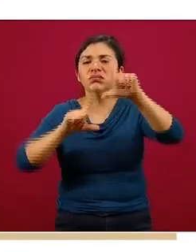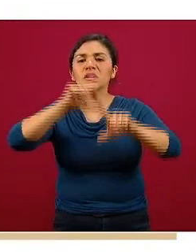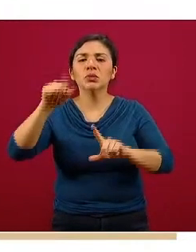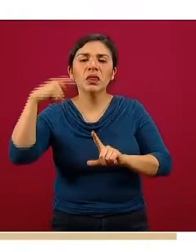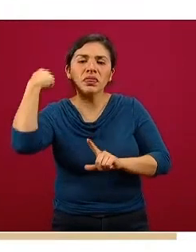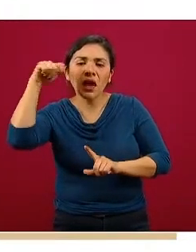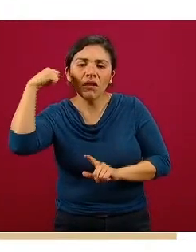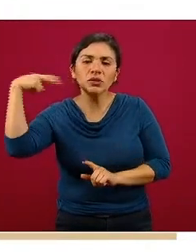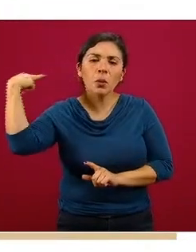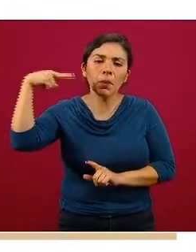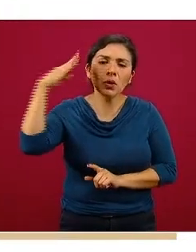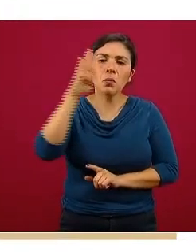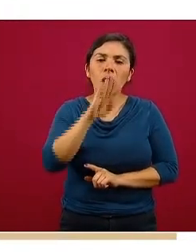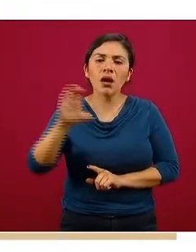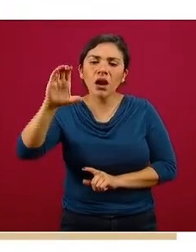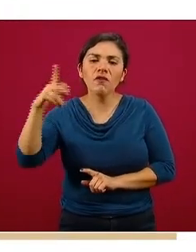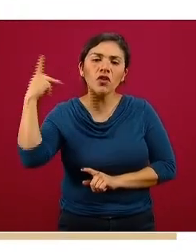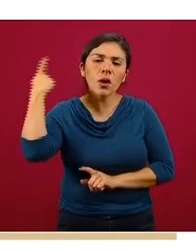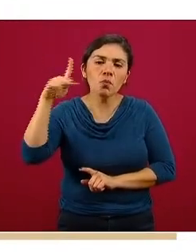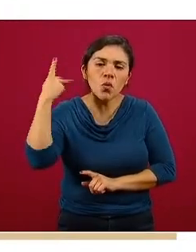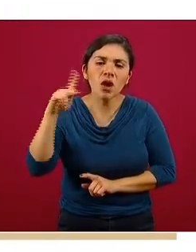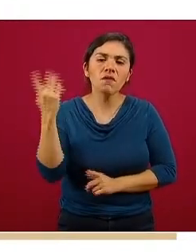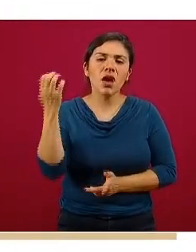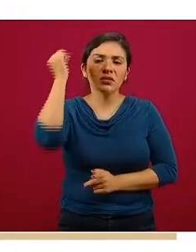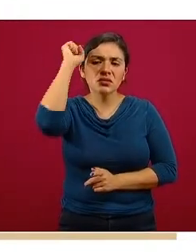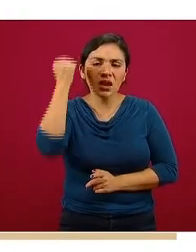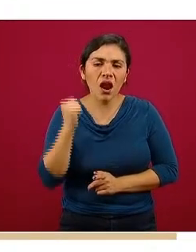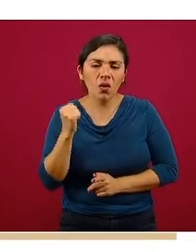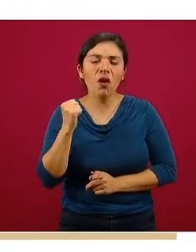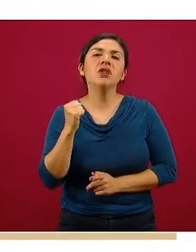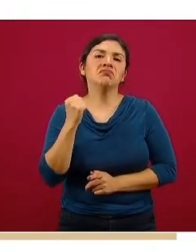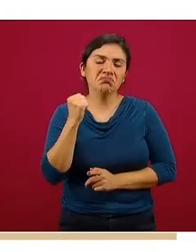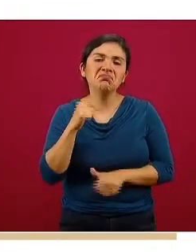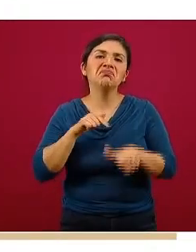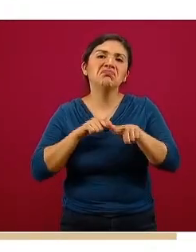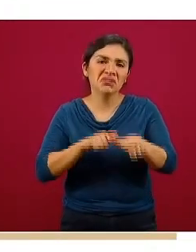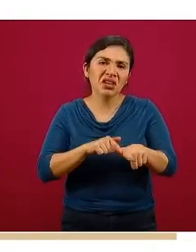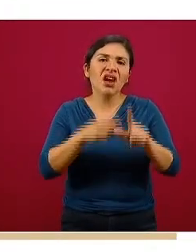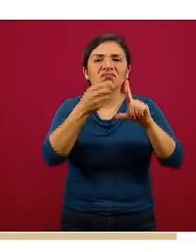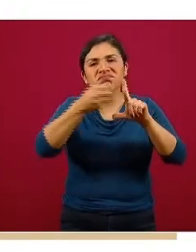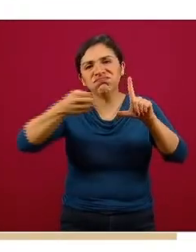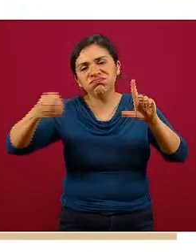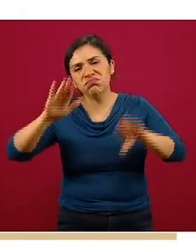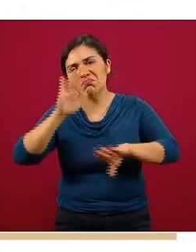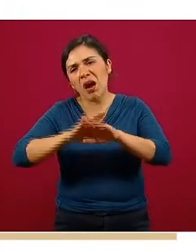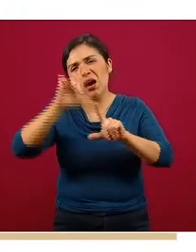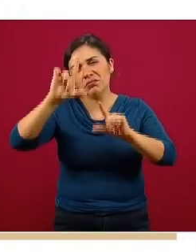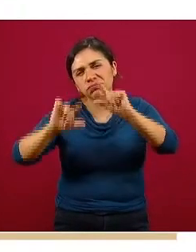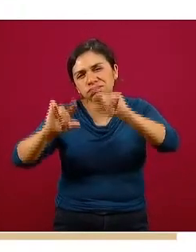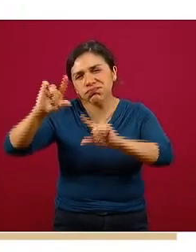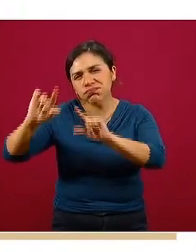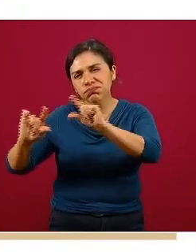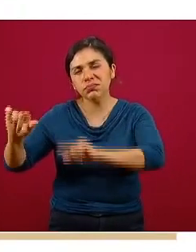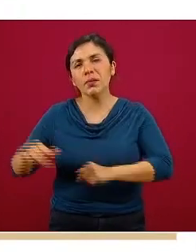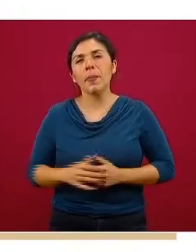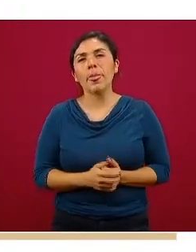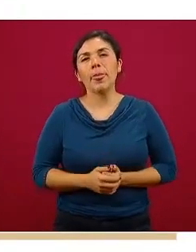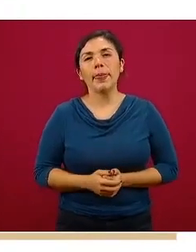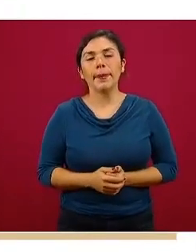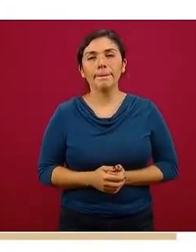Tabasco, Veracruz, Baja California, Puebla y Sinaloa, que son los que entran en el siguiente rango de